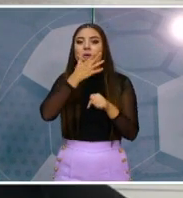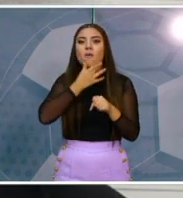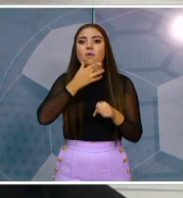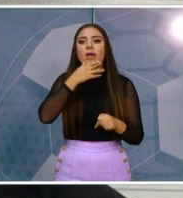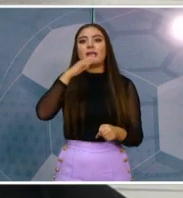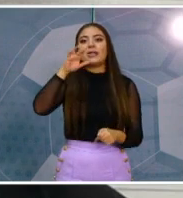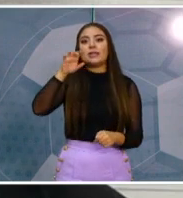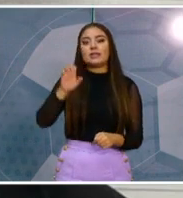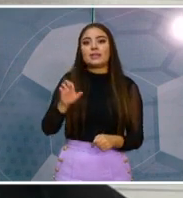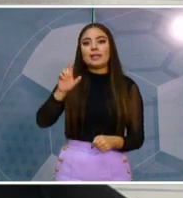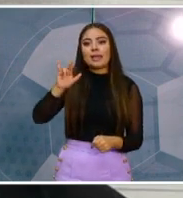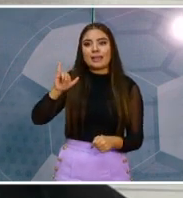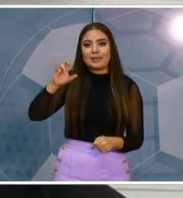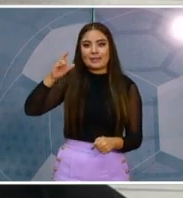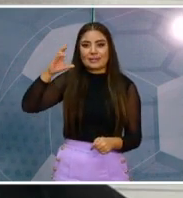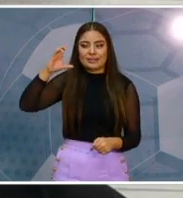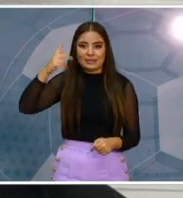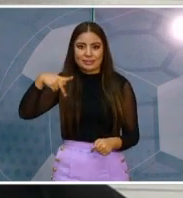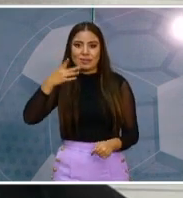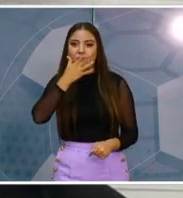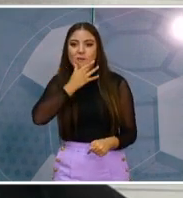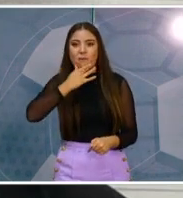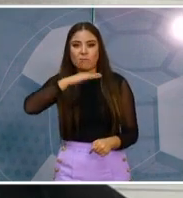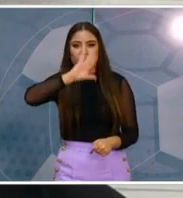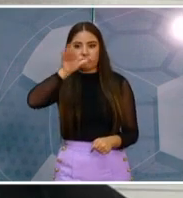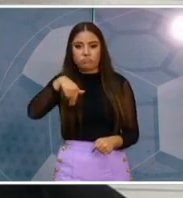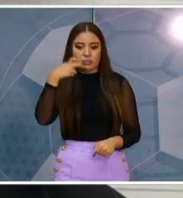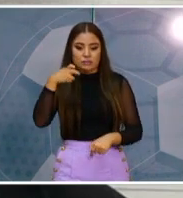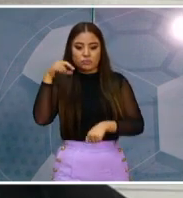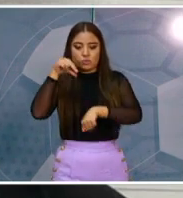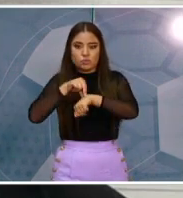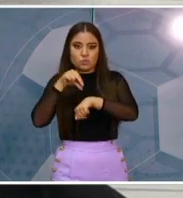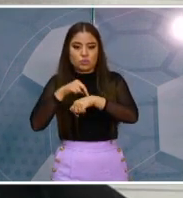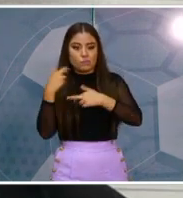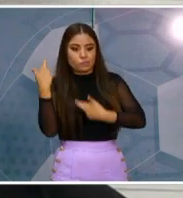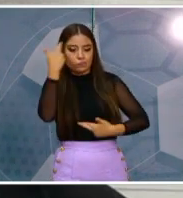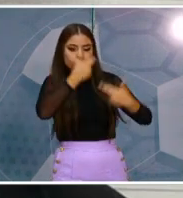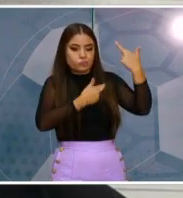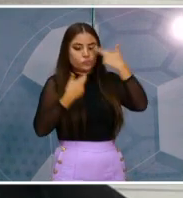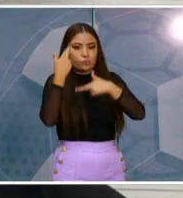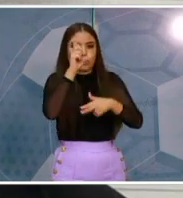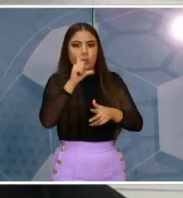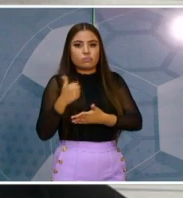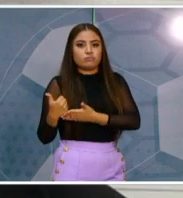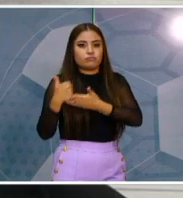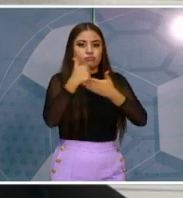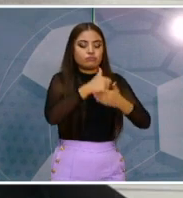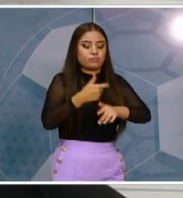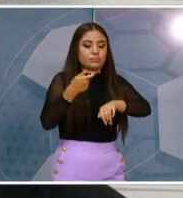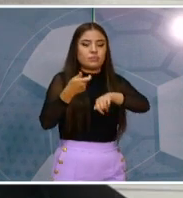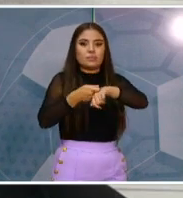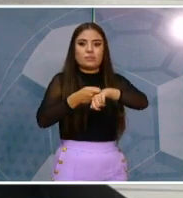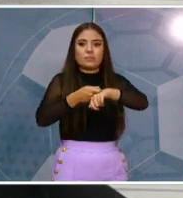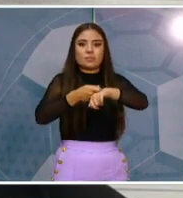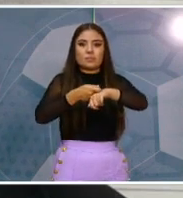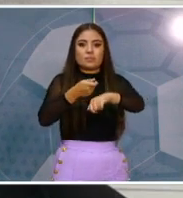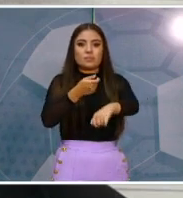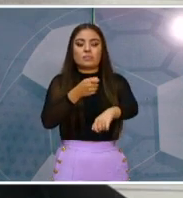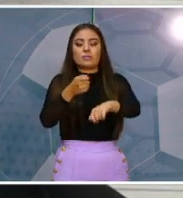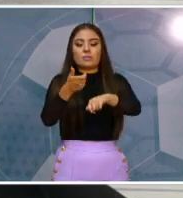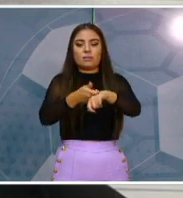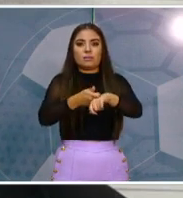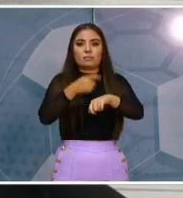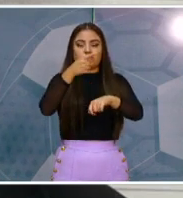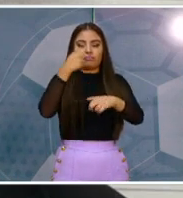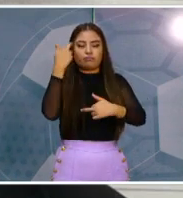Eric, quien al momento de empezar a hacer las labores propias de canalización y de la atención médica, estas personas por el estado